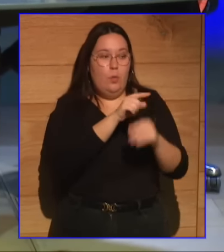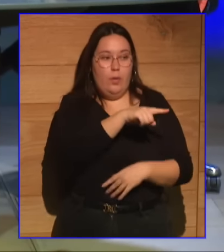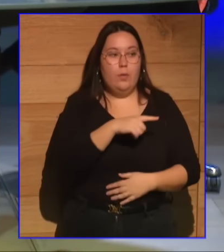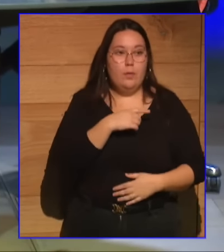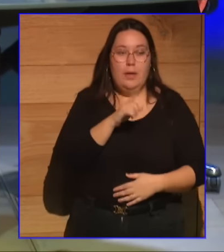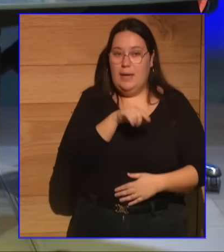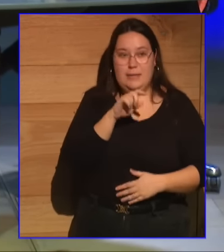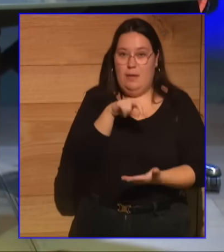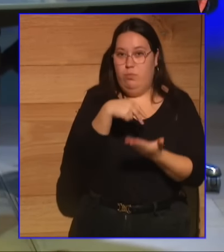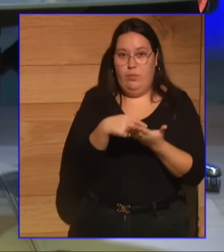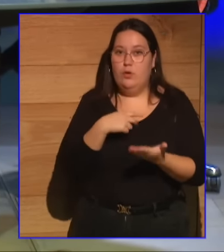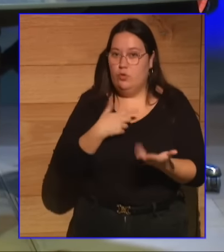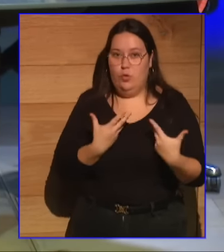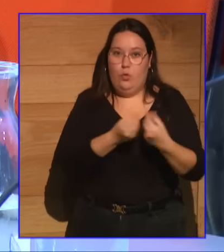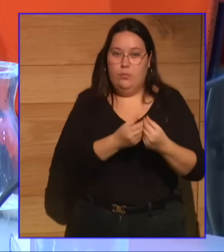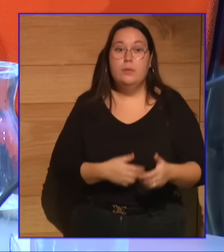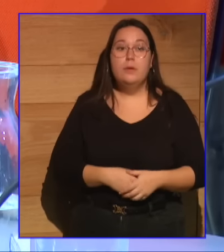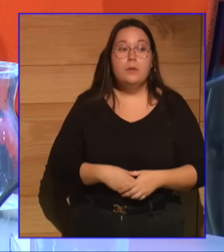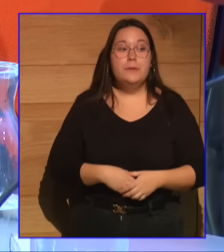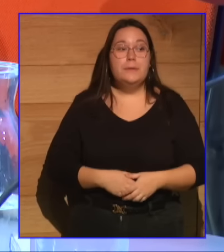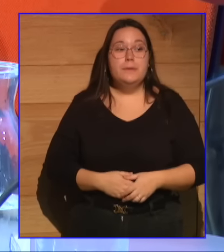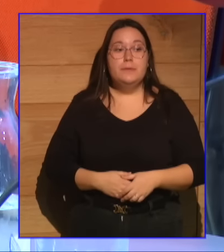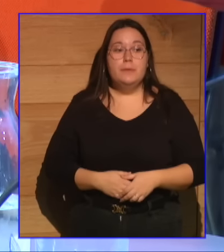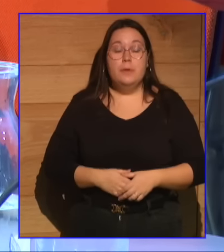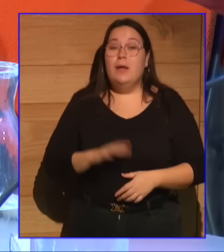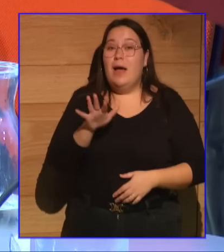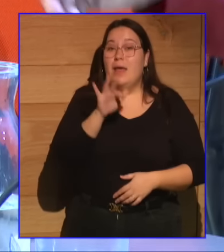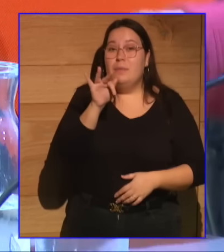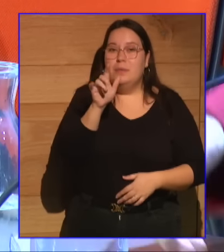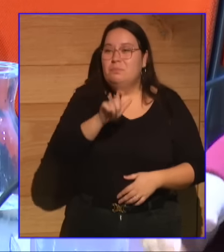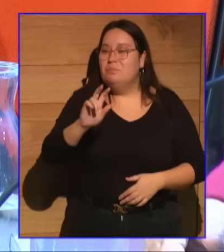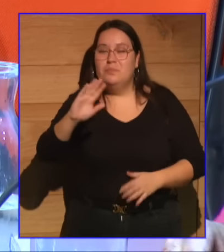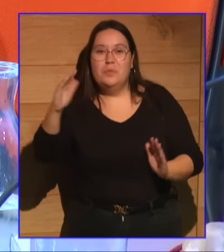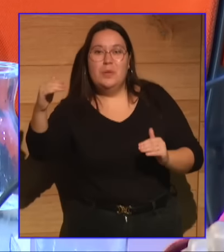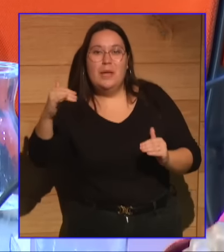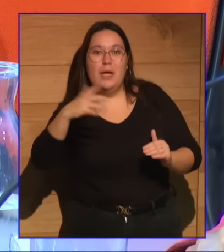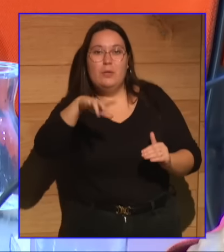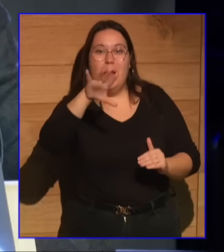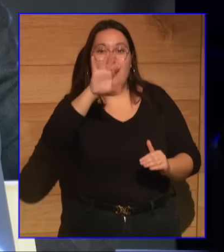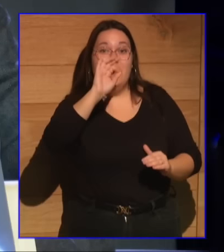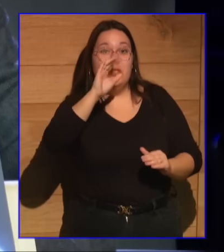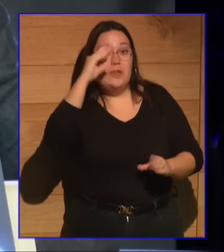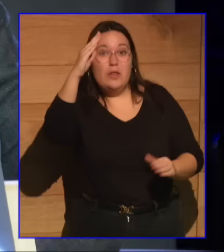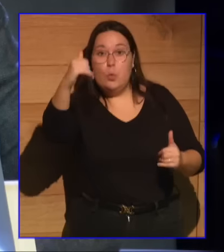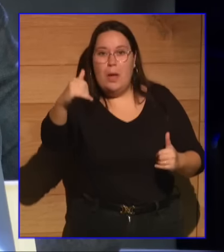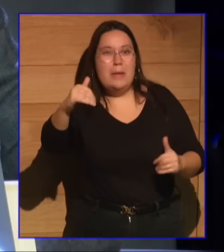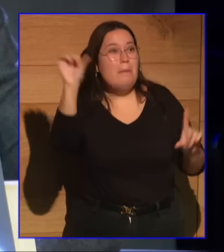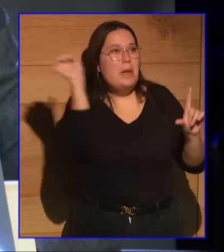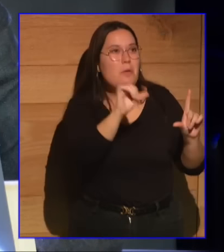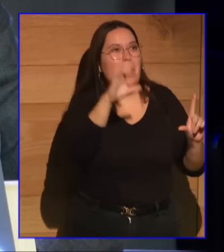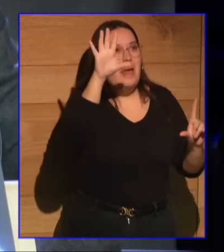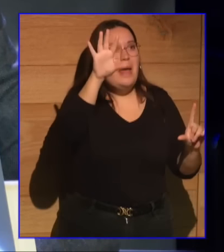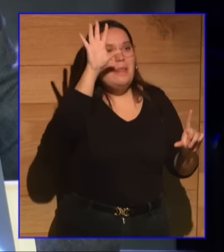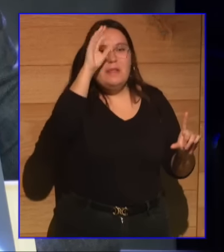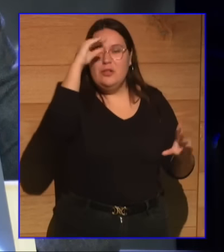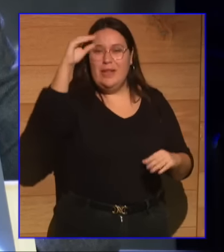que está derrumbado, estoy con él. Juan está hundido. La habéis derrumbado. Sí. Y además, no hay nadie que tome una decisión inteligente. Ni uno. En toda la película. Ni uno.